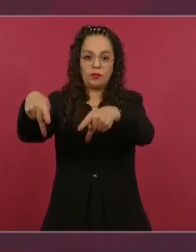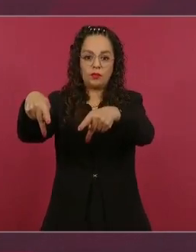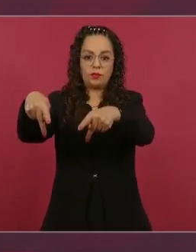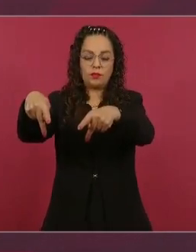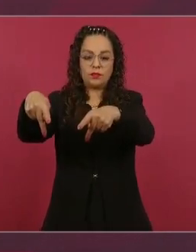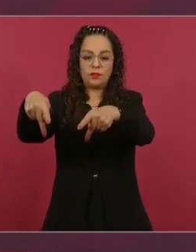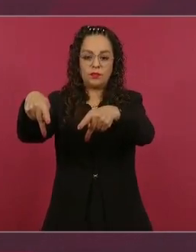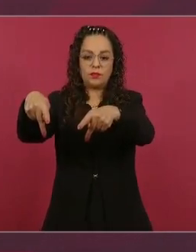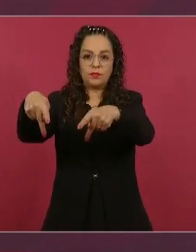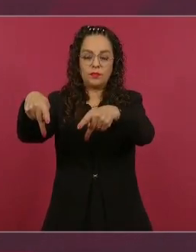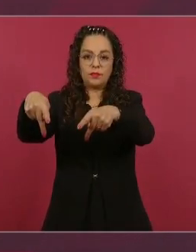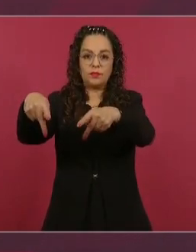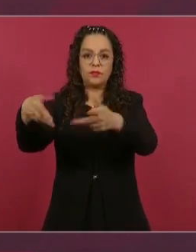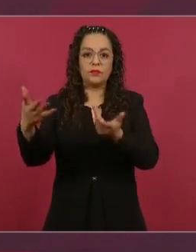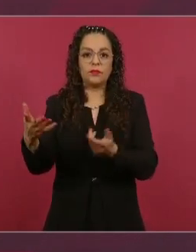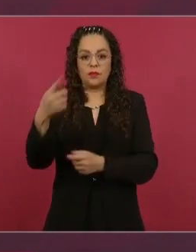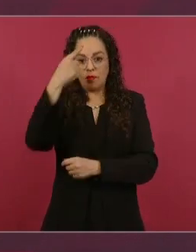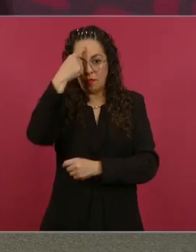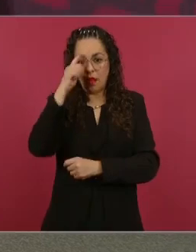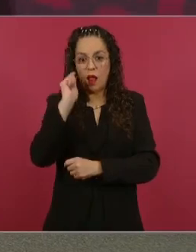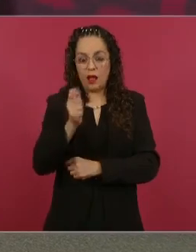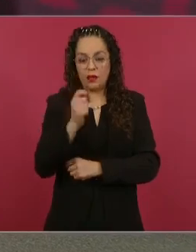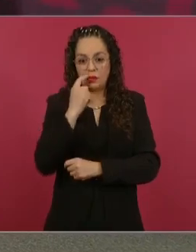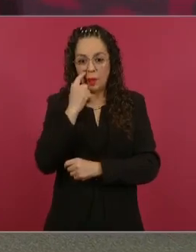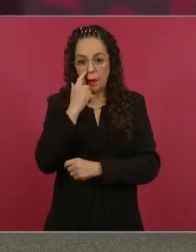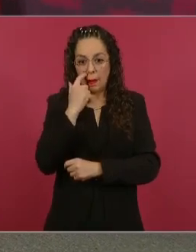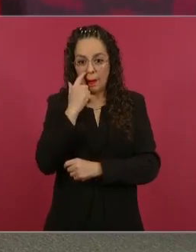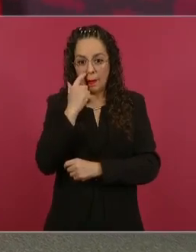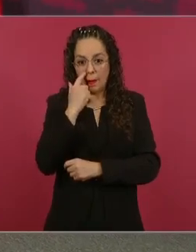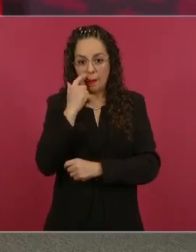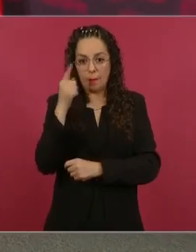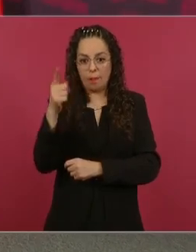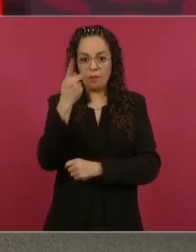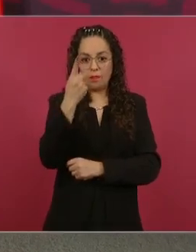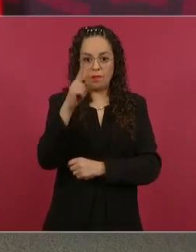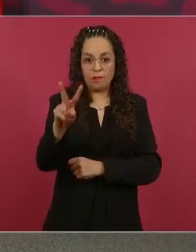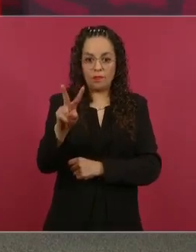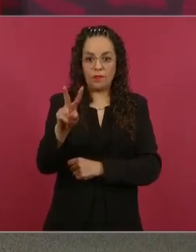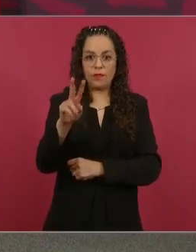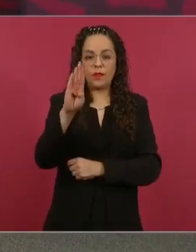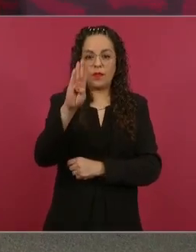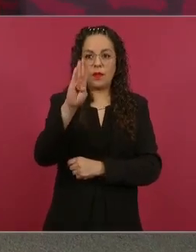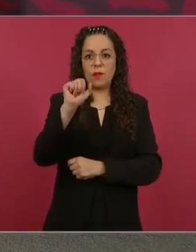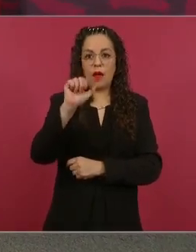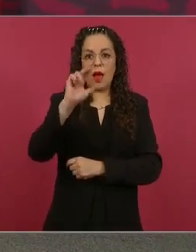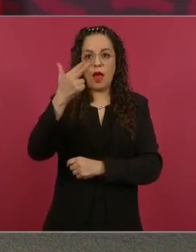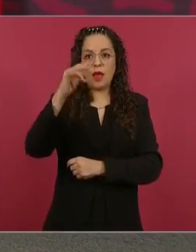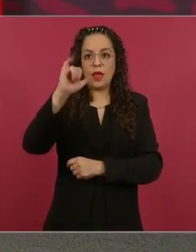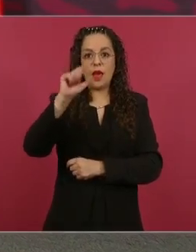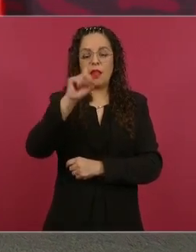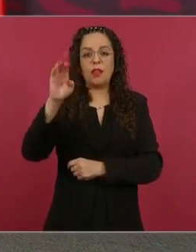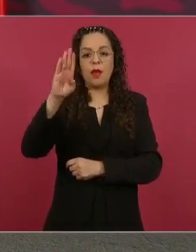problema del tráfico entre Vallarta y Bahía de Banderas.